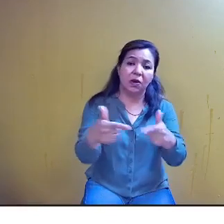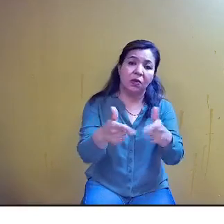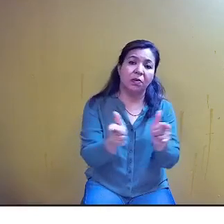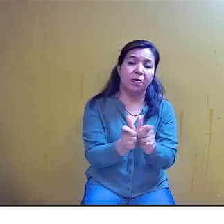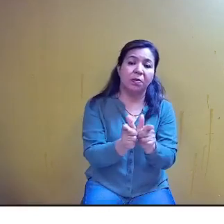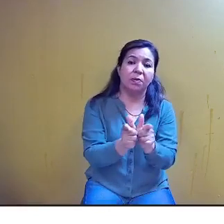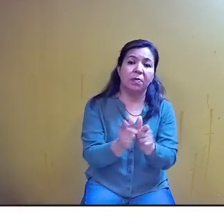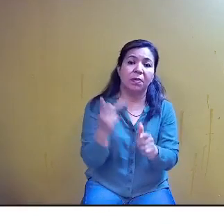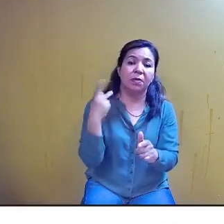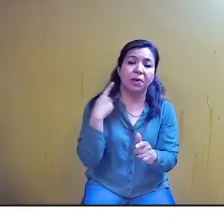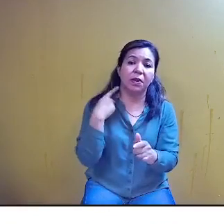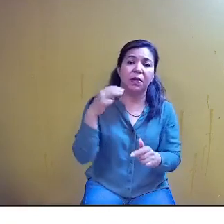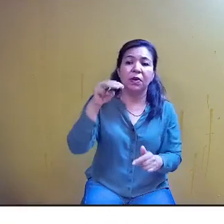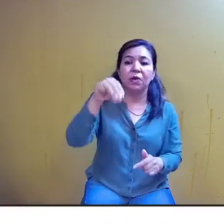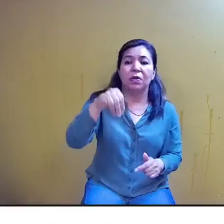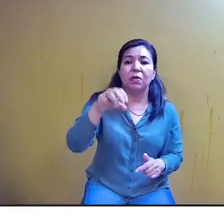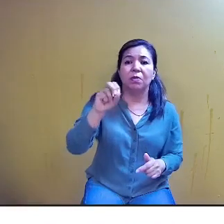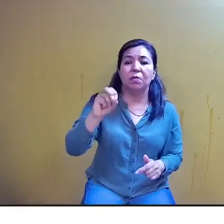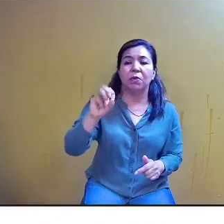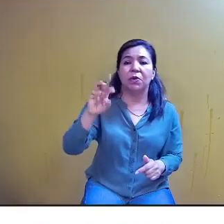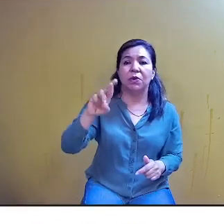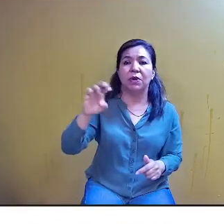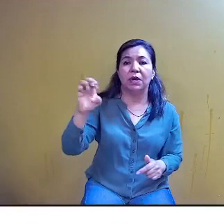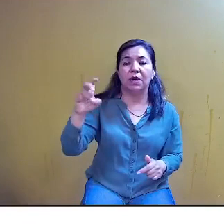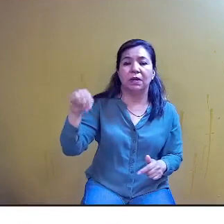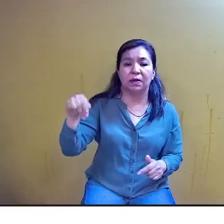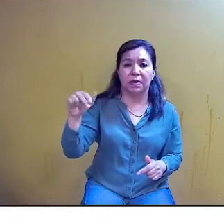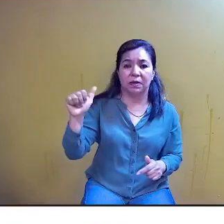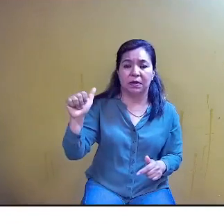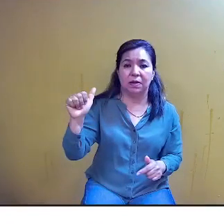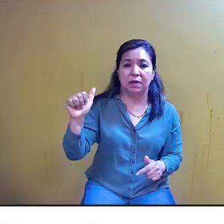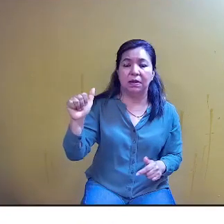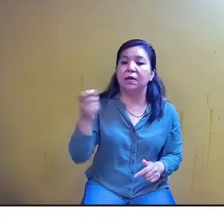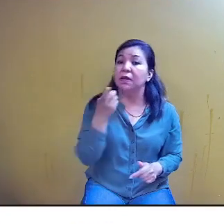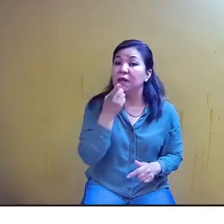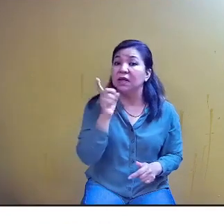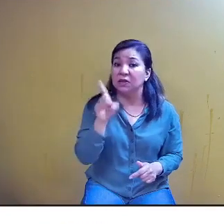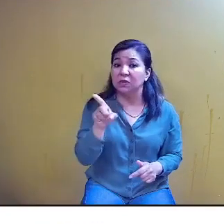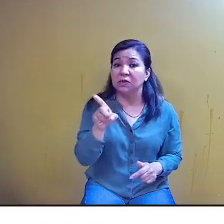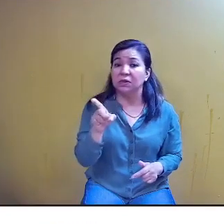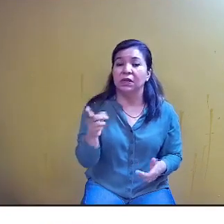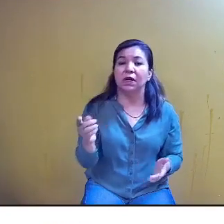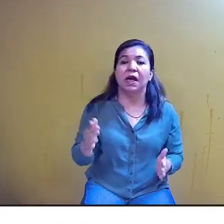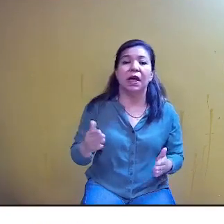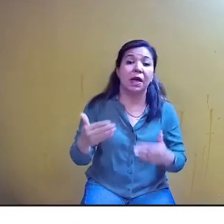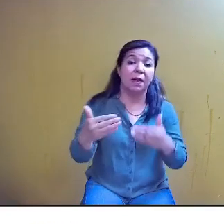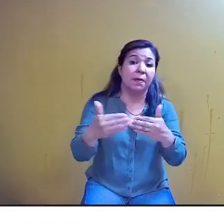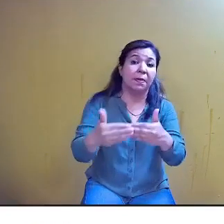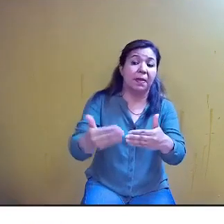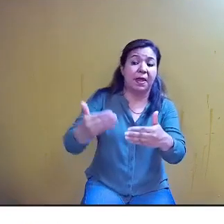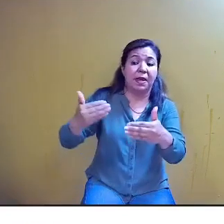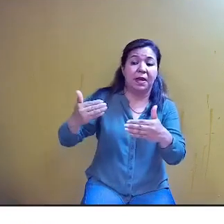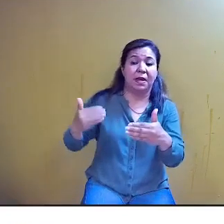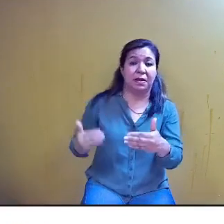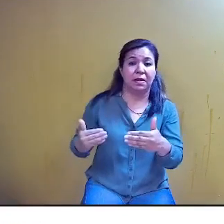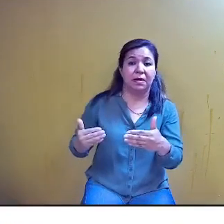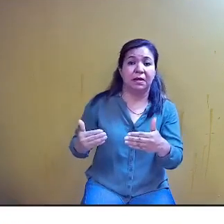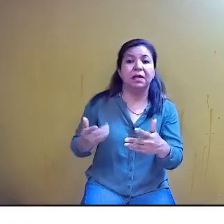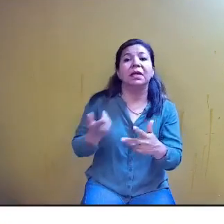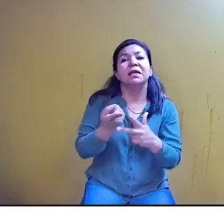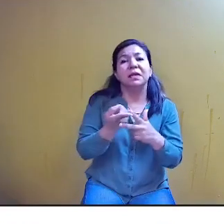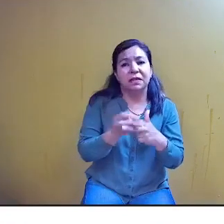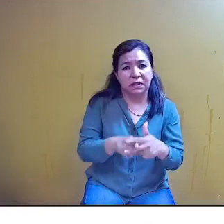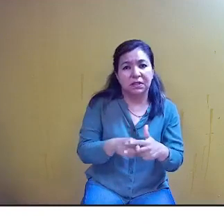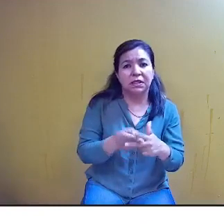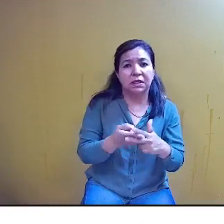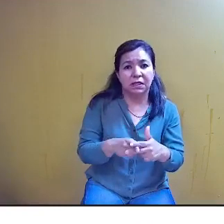Morena. Señala que el día 1 de octubre del año en curso, el denunciado inició con actos anticipados de precampaña,